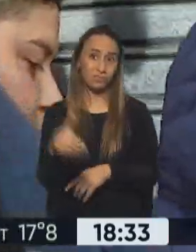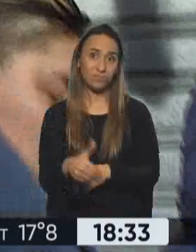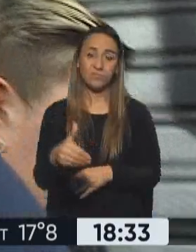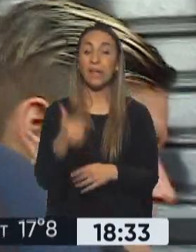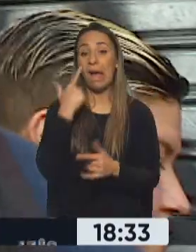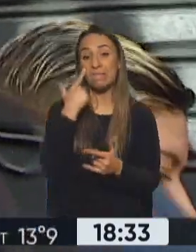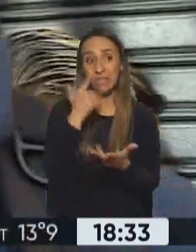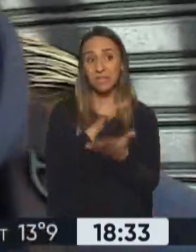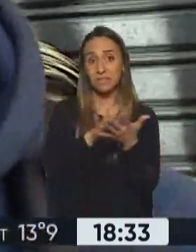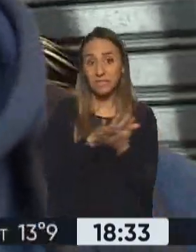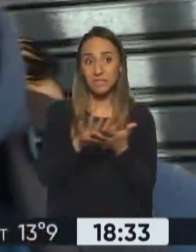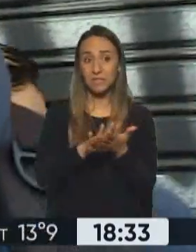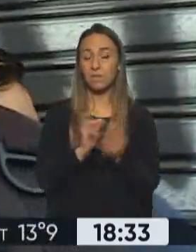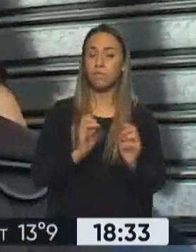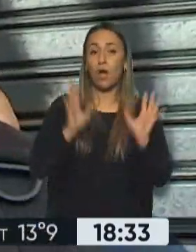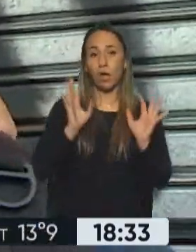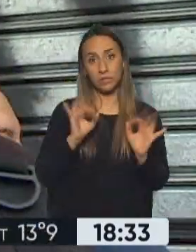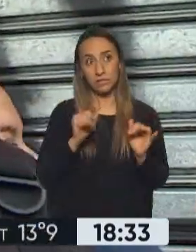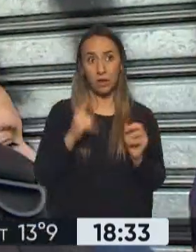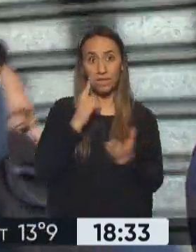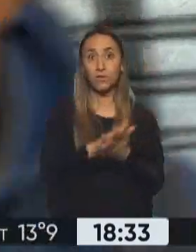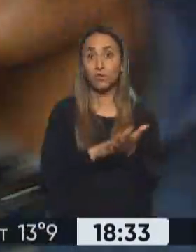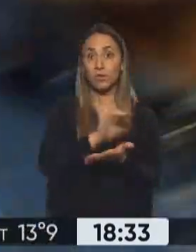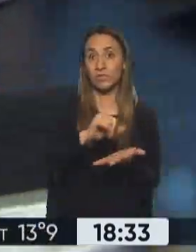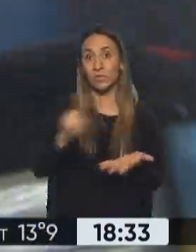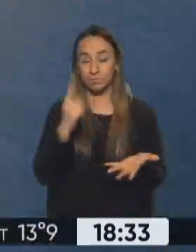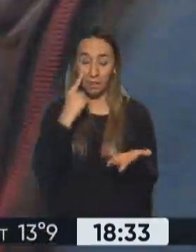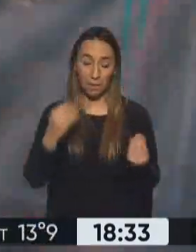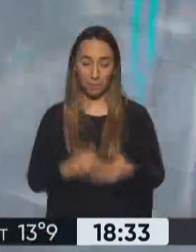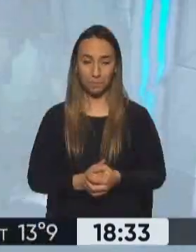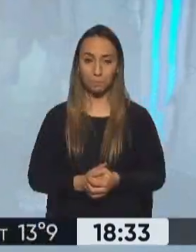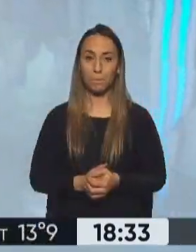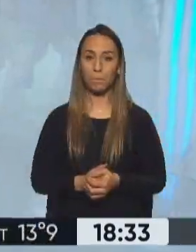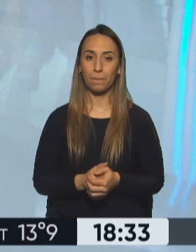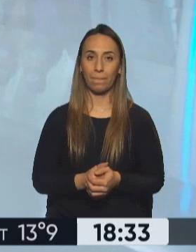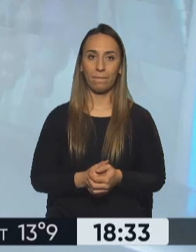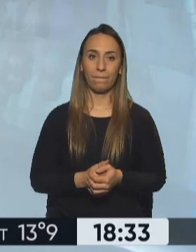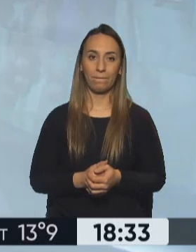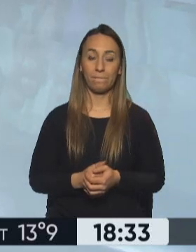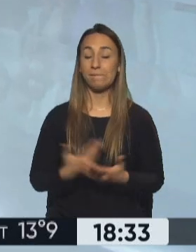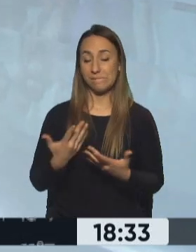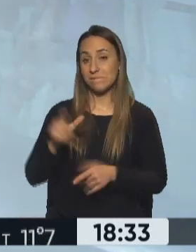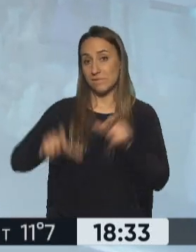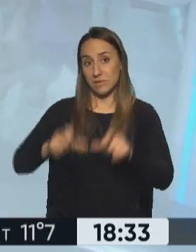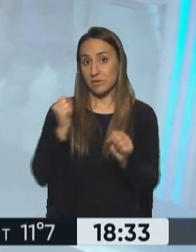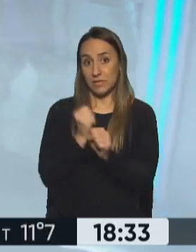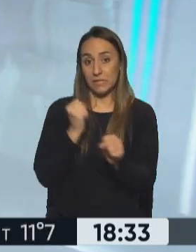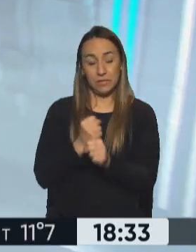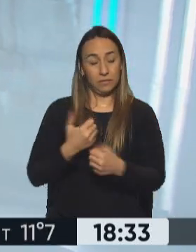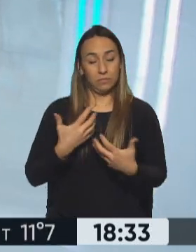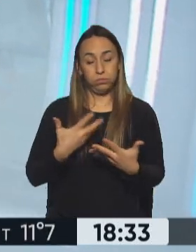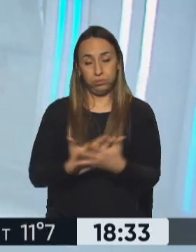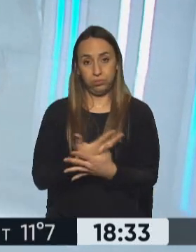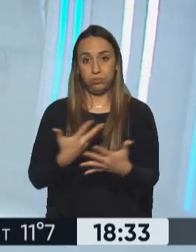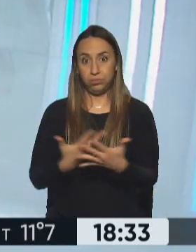si se afloja o no. Eso. Muchas gracias. El laburante cruje, el